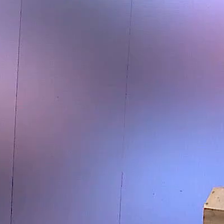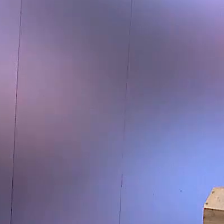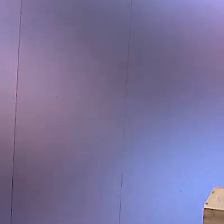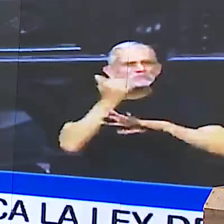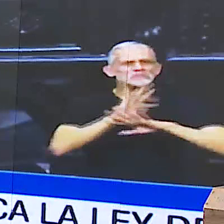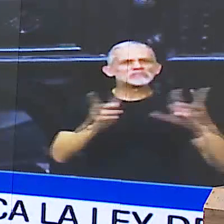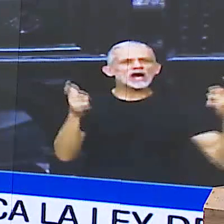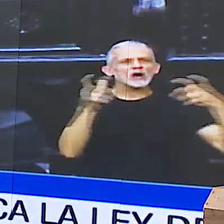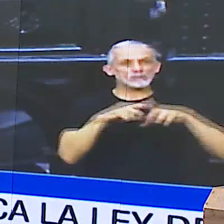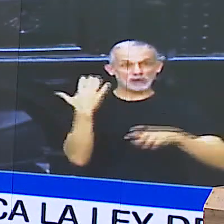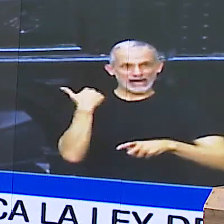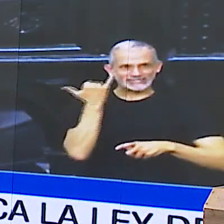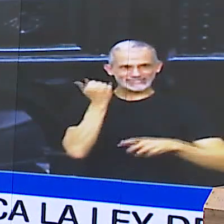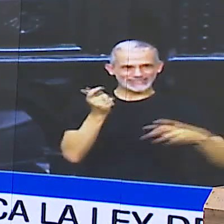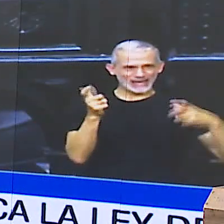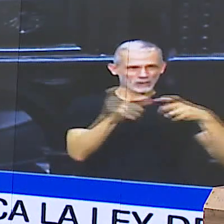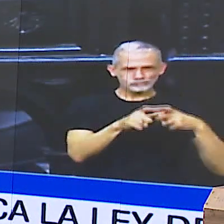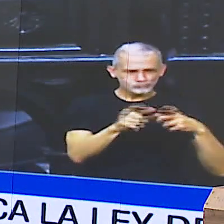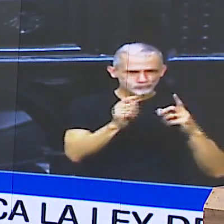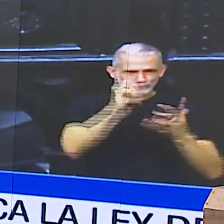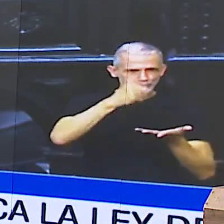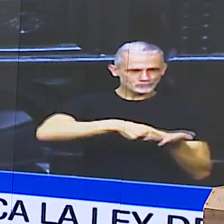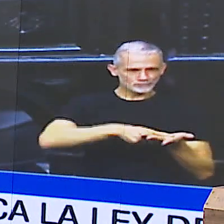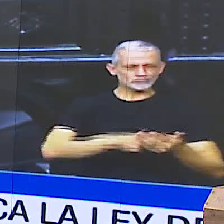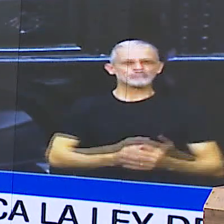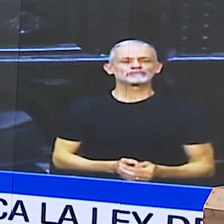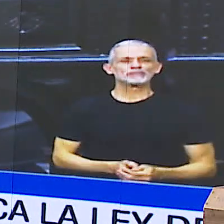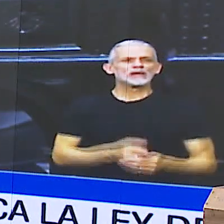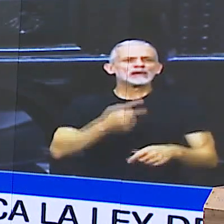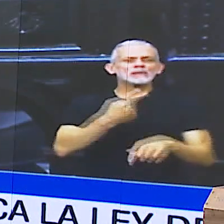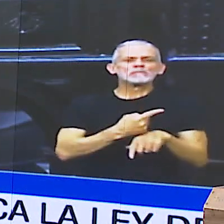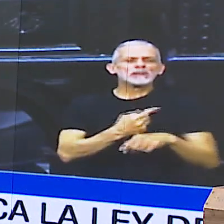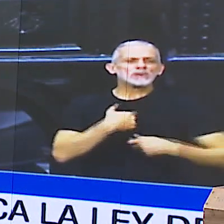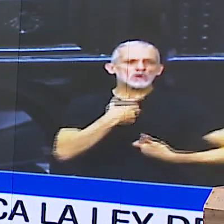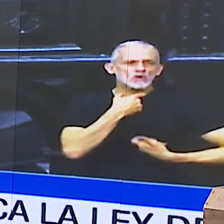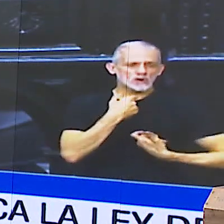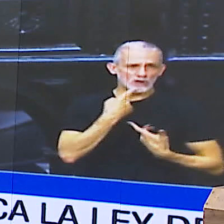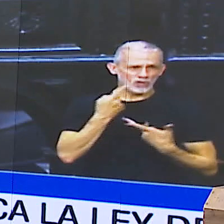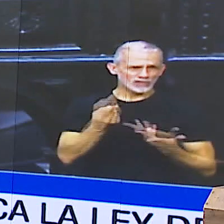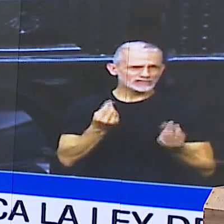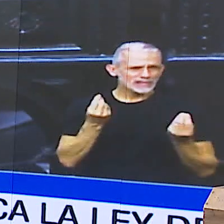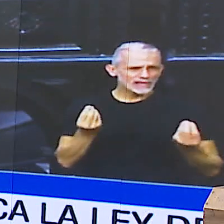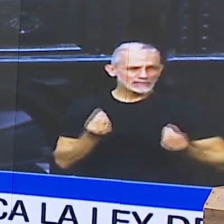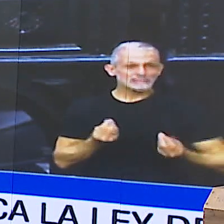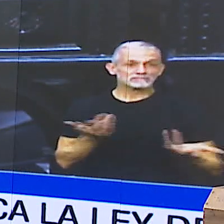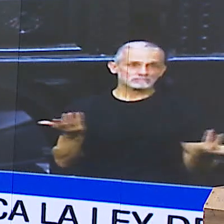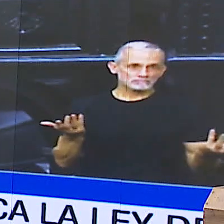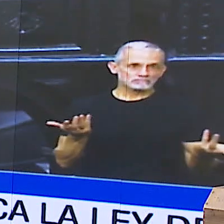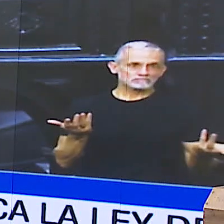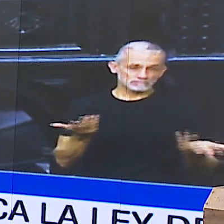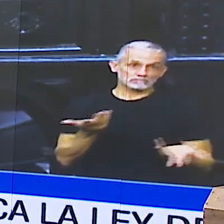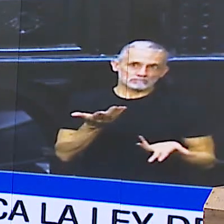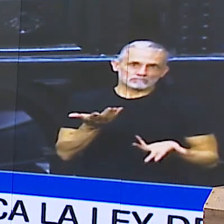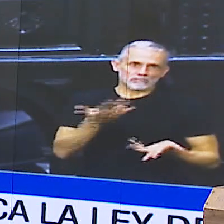anunciaba su voto. Claro, y la chicana era, estás todo lo que nosotros decimos, que vos estás jugando para el kirchnerismo, lo estás haciendo. Lo estás reafirmando, claro, aquí en esta sesión. Pon